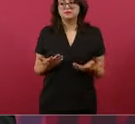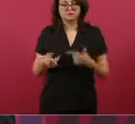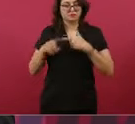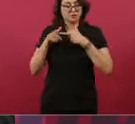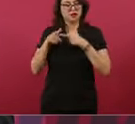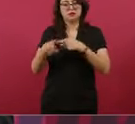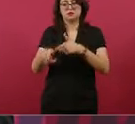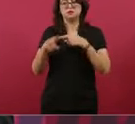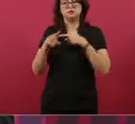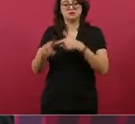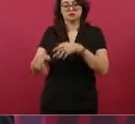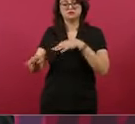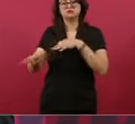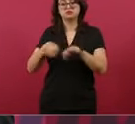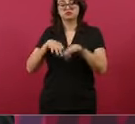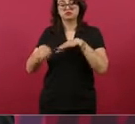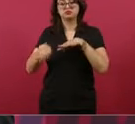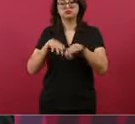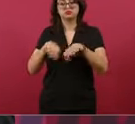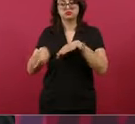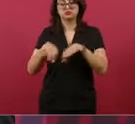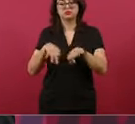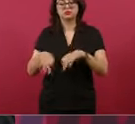a los mineros, y lo estamos haciendo.